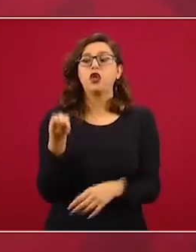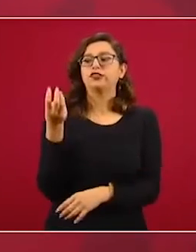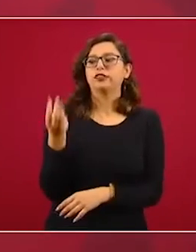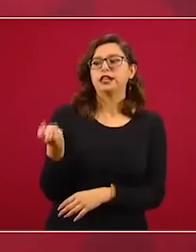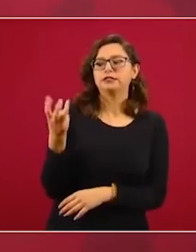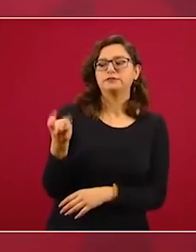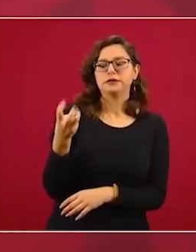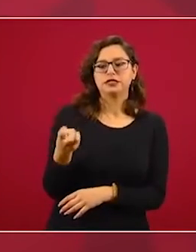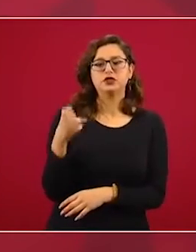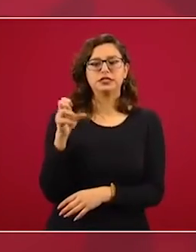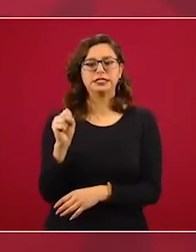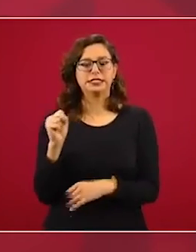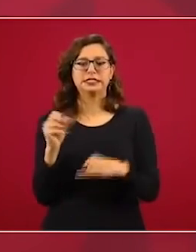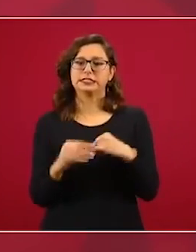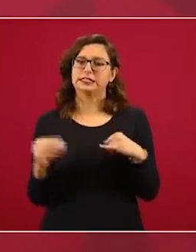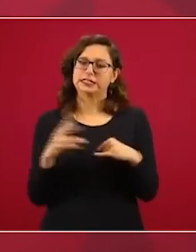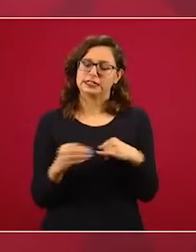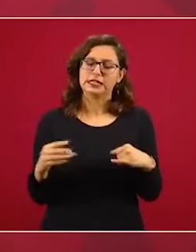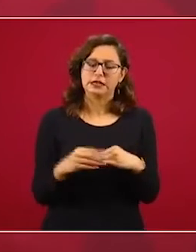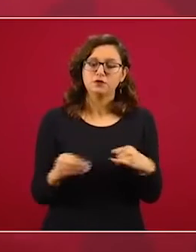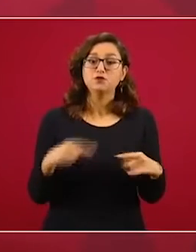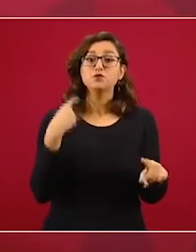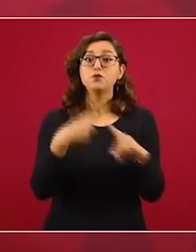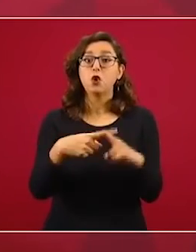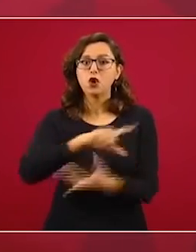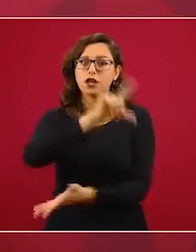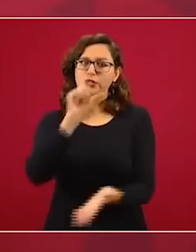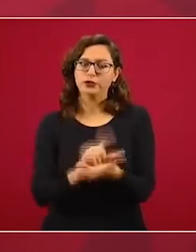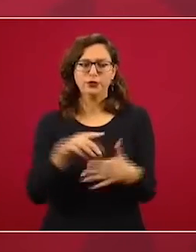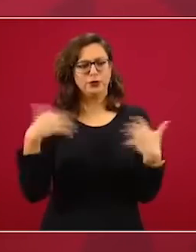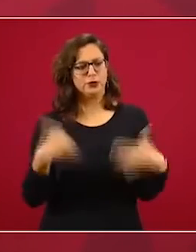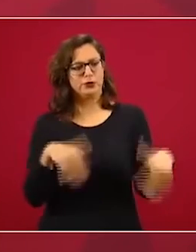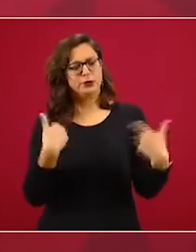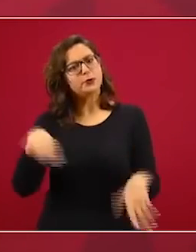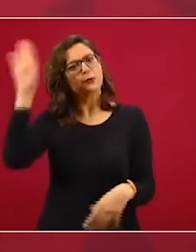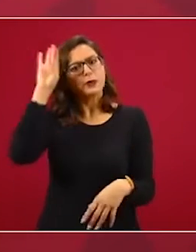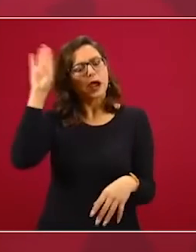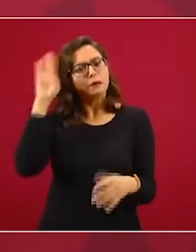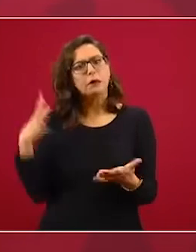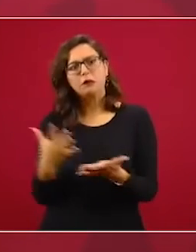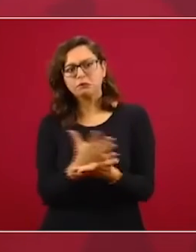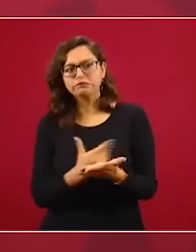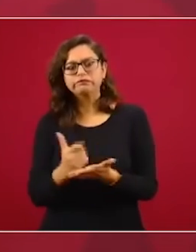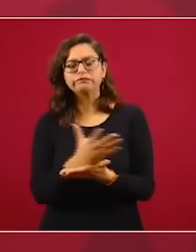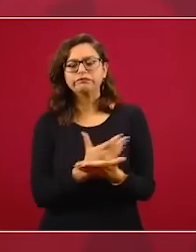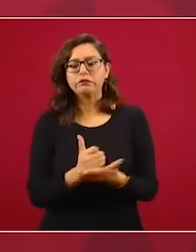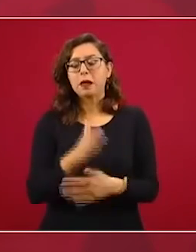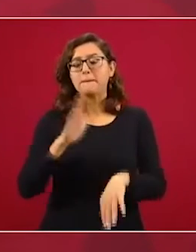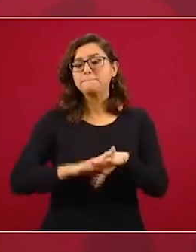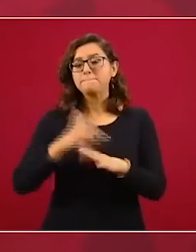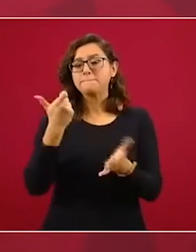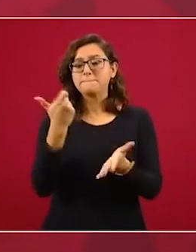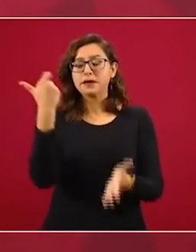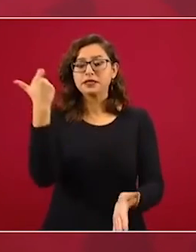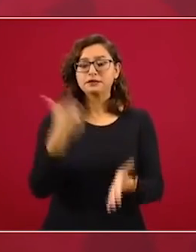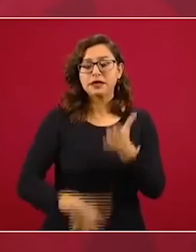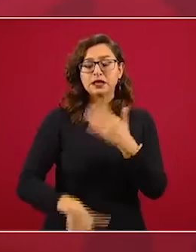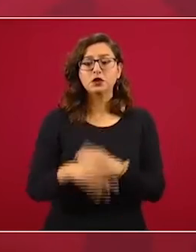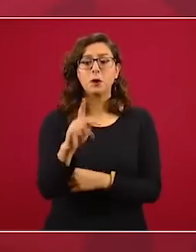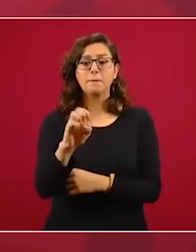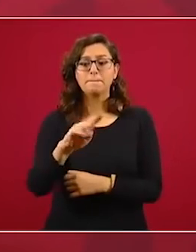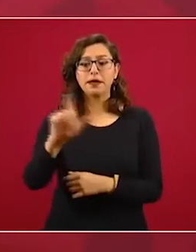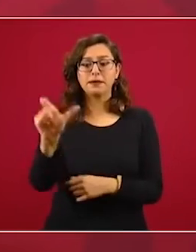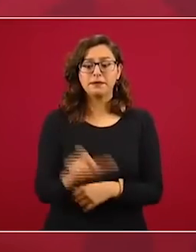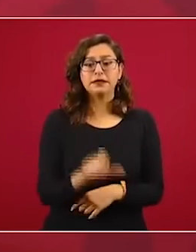profeco ricardos infiel esta semana hay un subsidio del 100 por ciento a la gasolina regular en un hecho inédito quiere decir que en esta semana